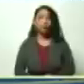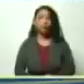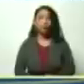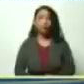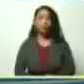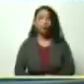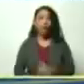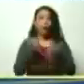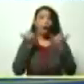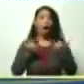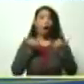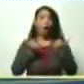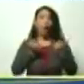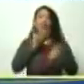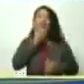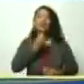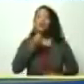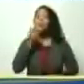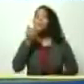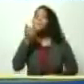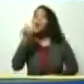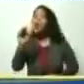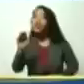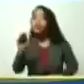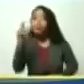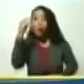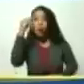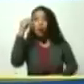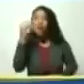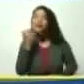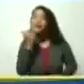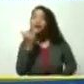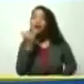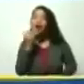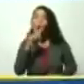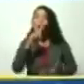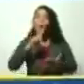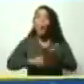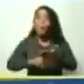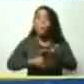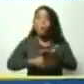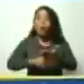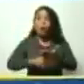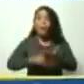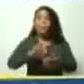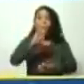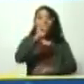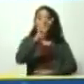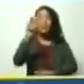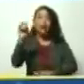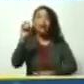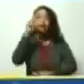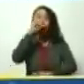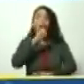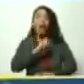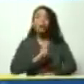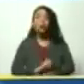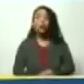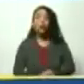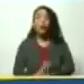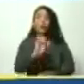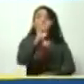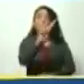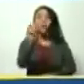ahora en diciembre dentro de unos días se cumplirá 20 años 20